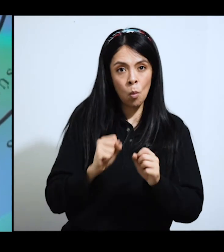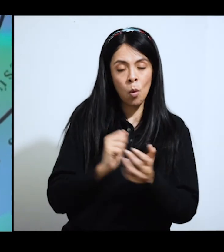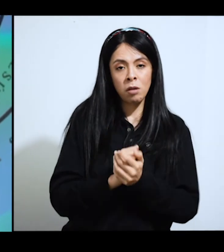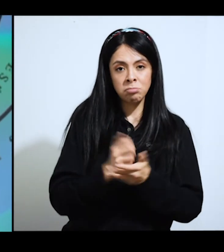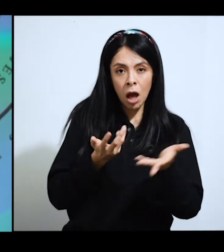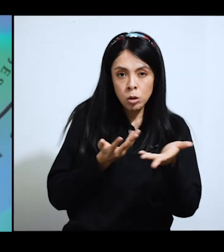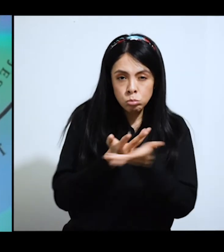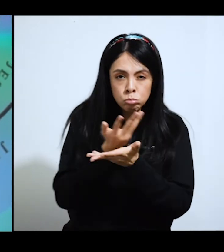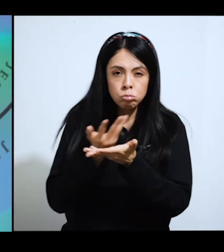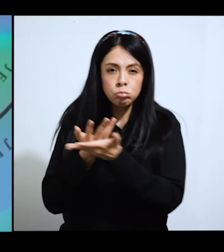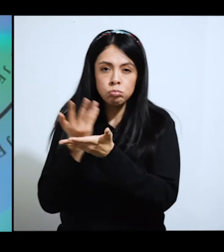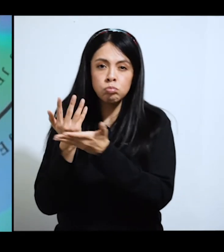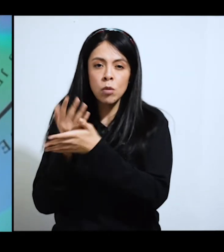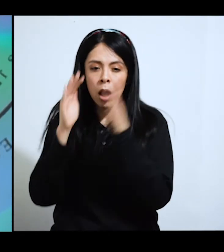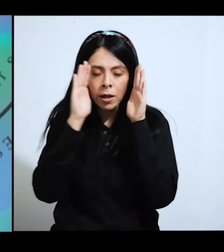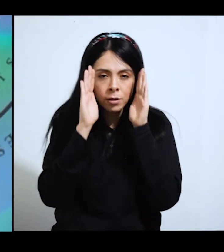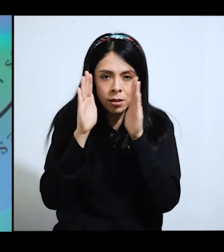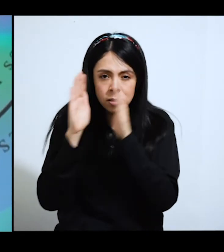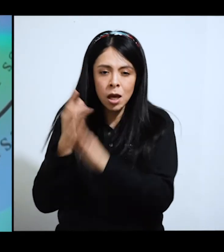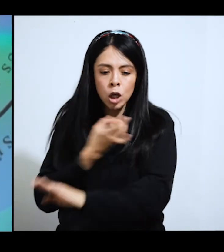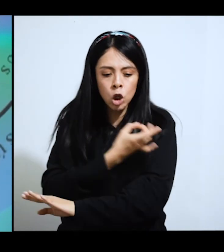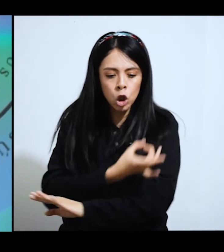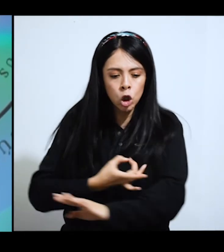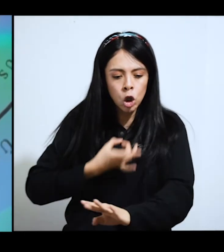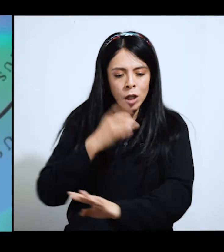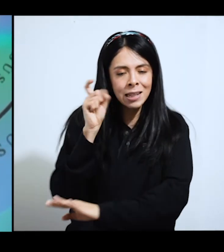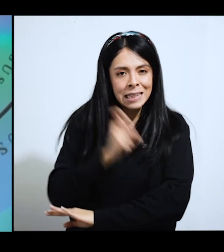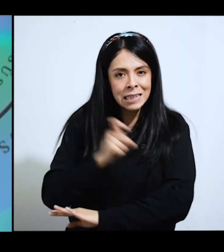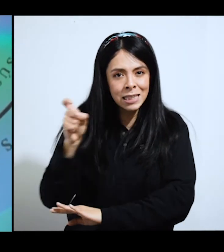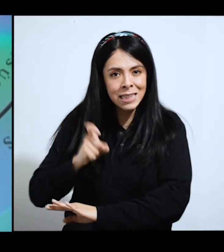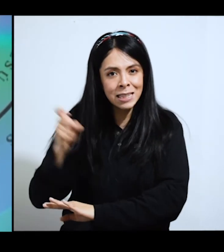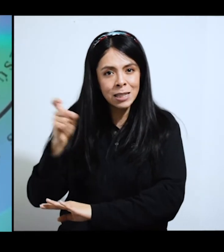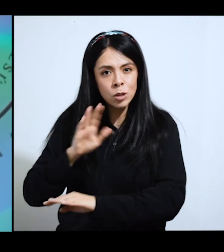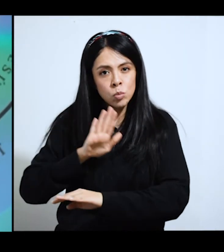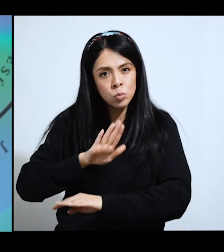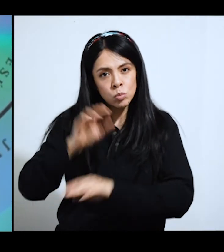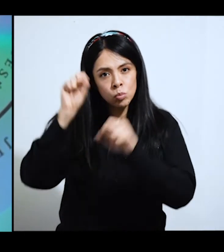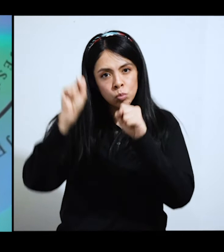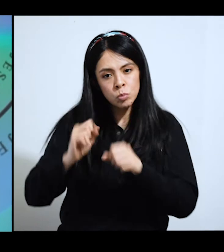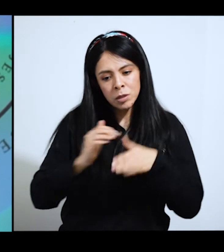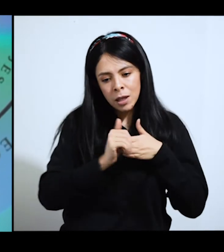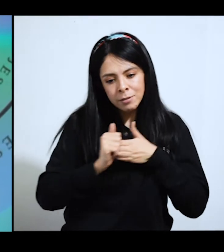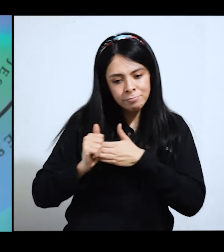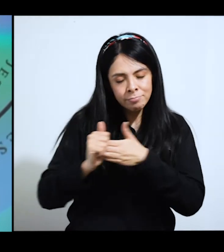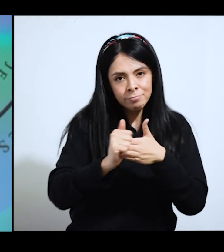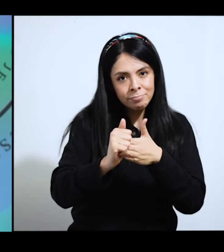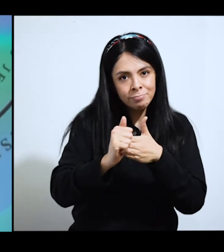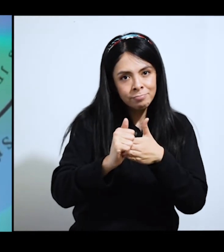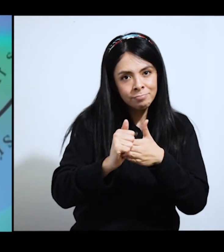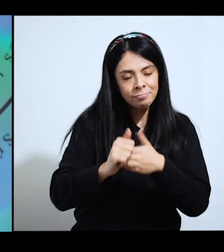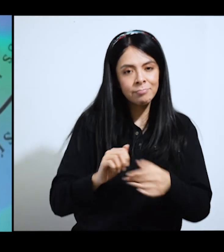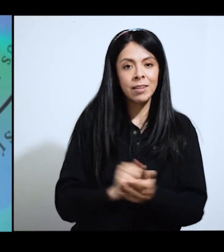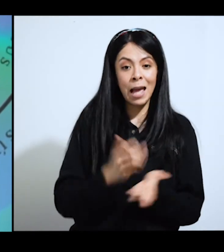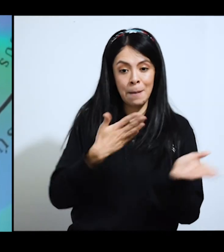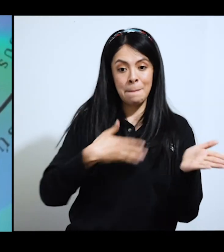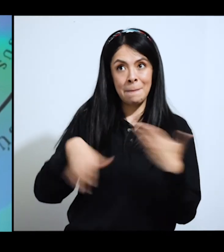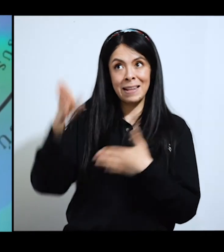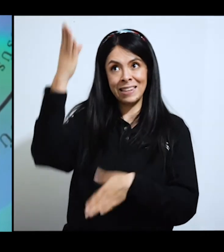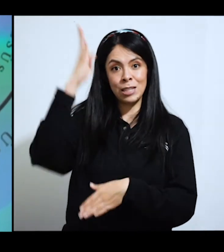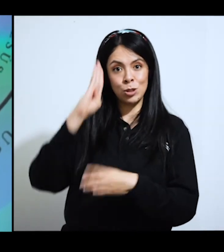tu necesidad. Te van a guiar. Queremos que el plan que Dios tiene para tu vida se